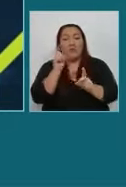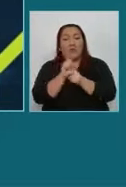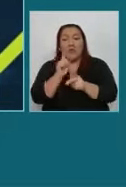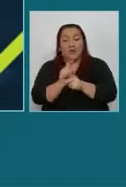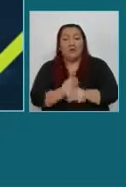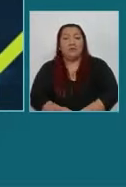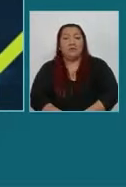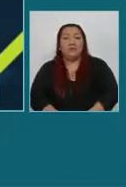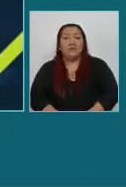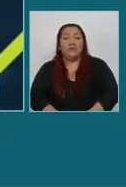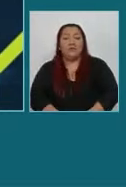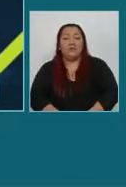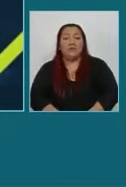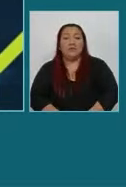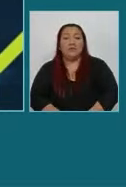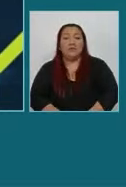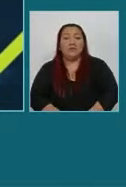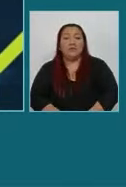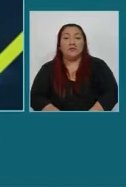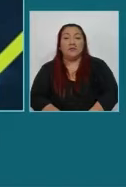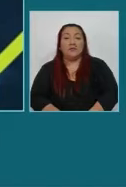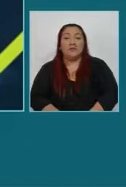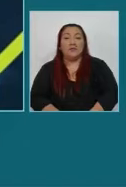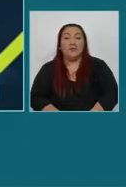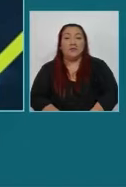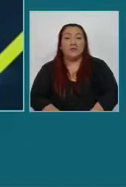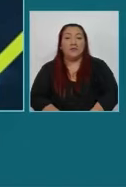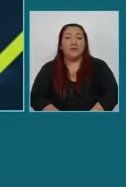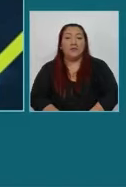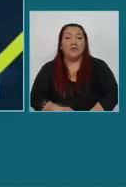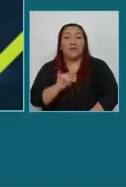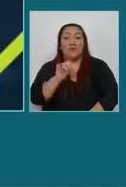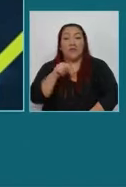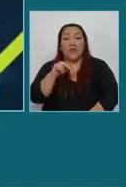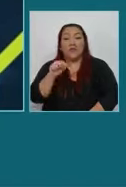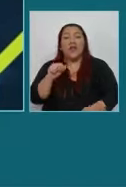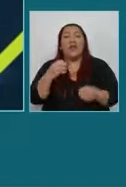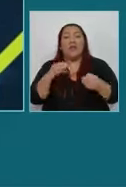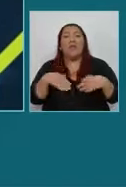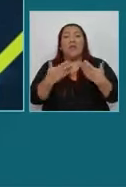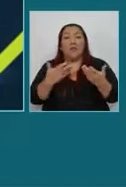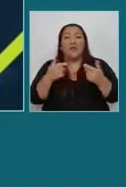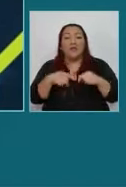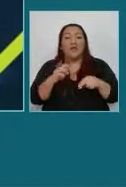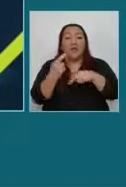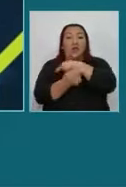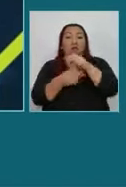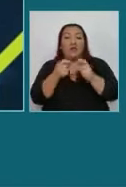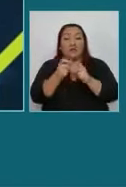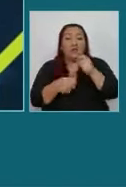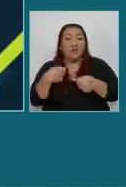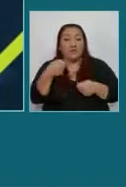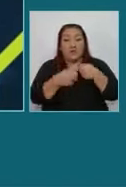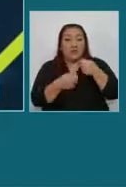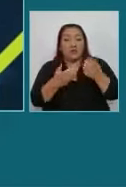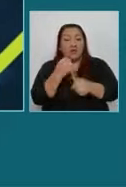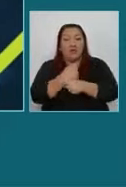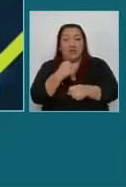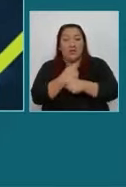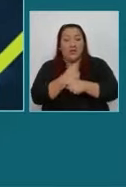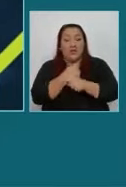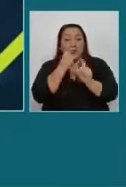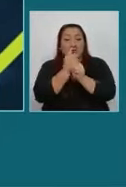¿no? Entonces, la pregunta es, entonces, nosotros como INS, ¿qué podríamos estar acá? Una ronda de inversionistas en donde se trabaja de